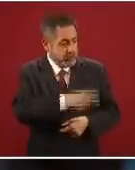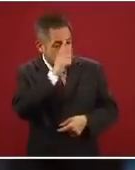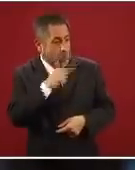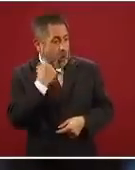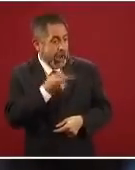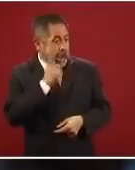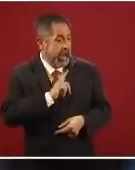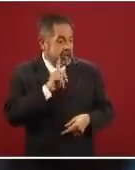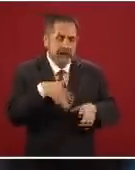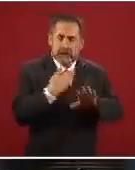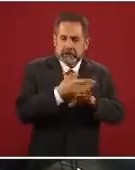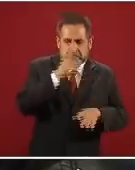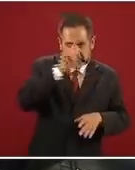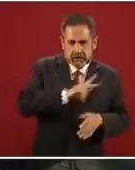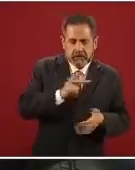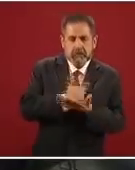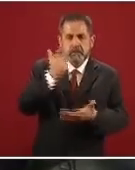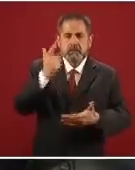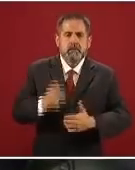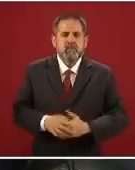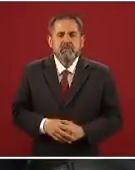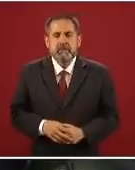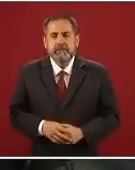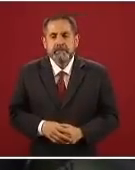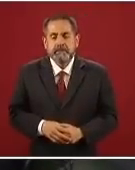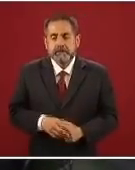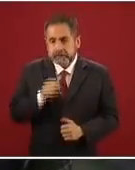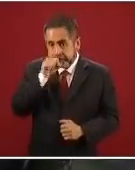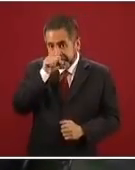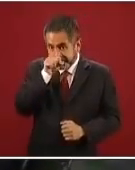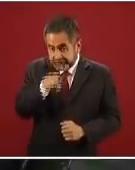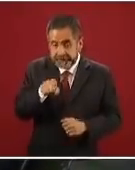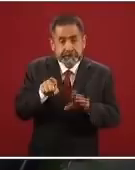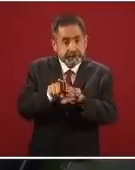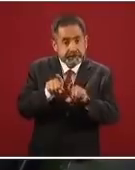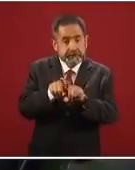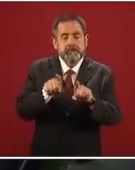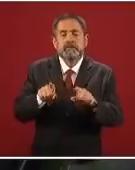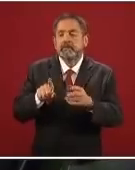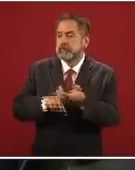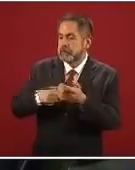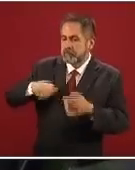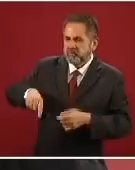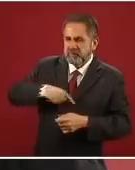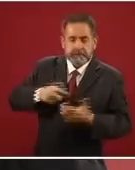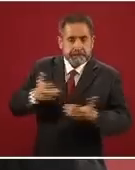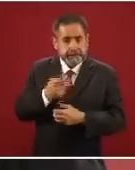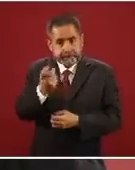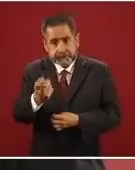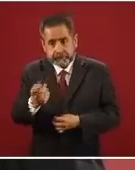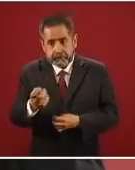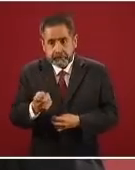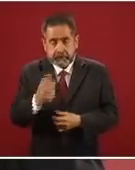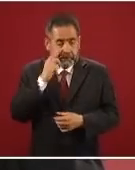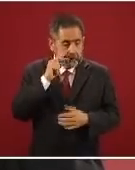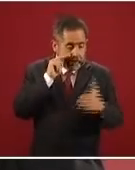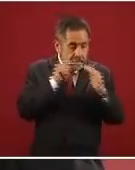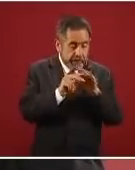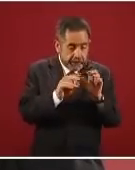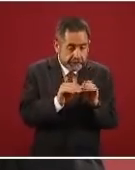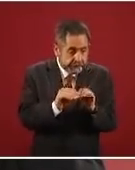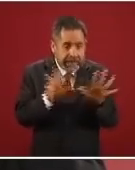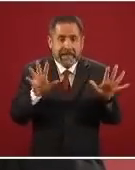ser mujeres. ¿Usted qué opina al respecto? Mire, precisamente lo que nosotros hicimos es eso,